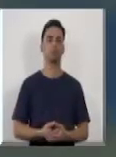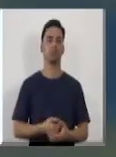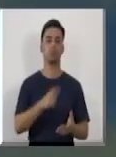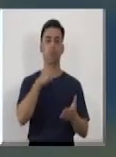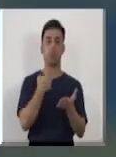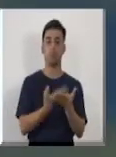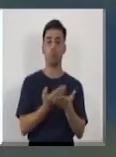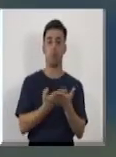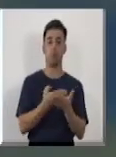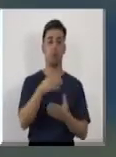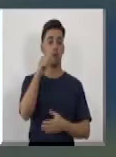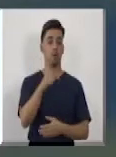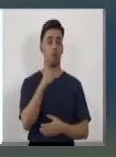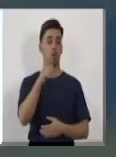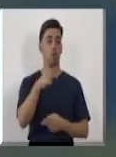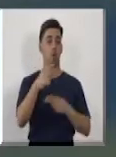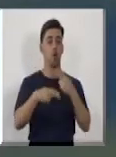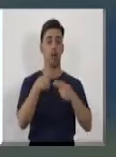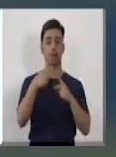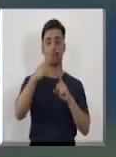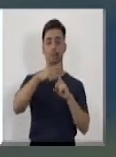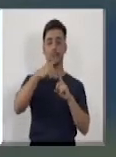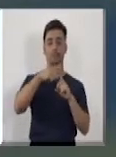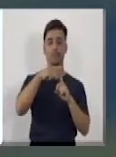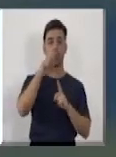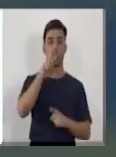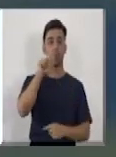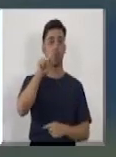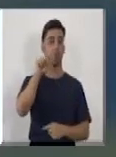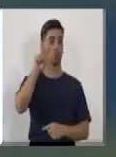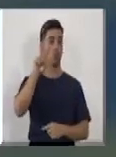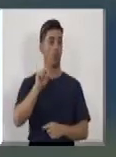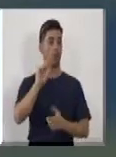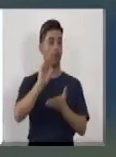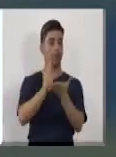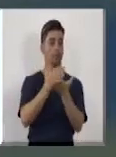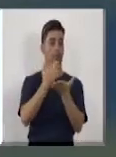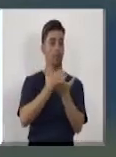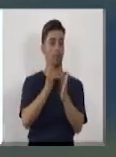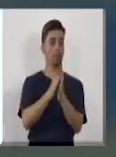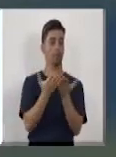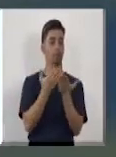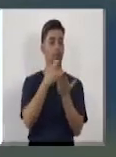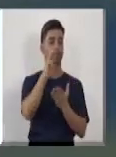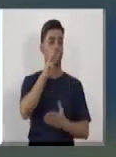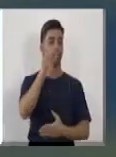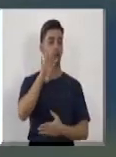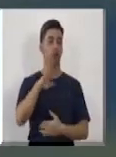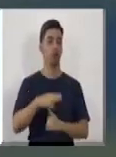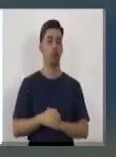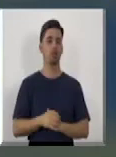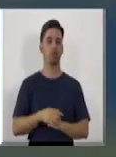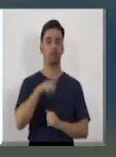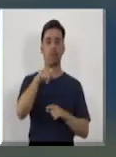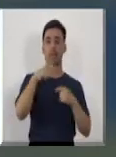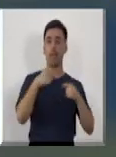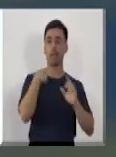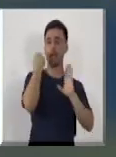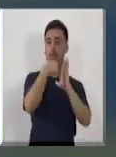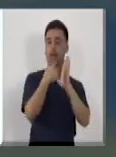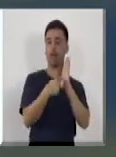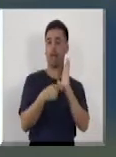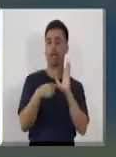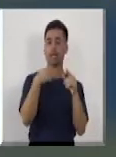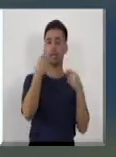Proponemos realizar la actividad 2.20 del libro de texto de la página 34. Clasifica diversos materiales utilizados en la